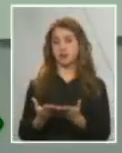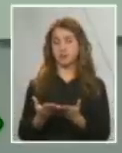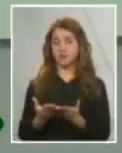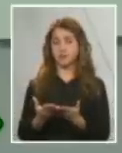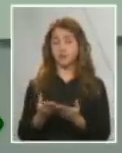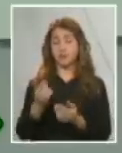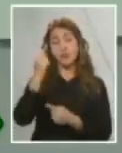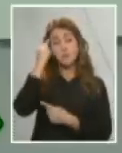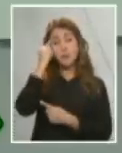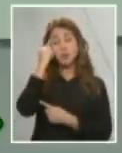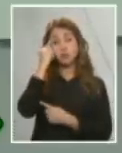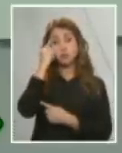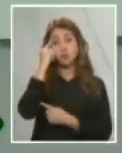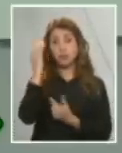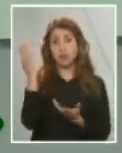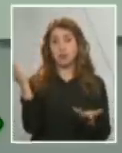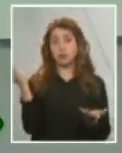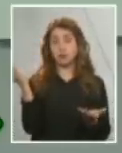y pienso que,